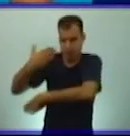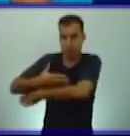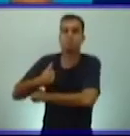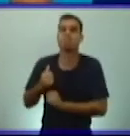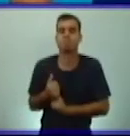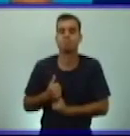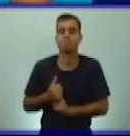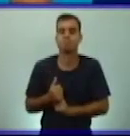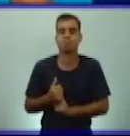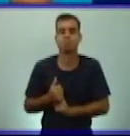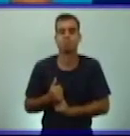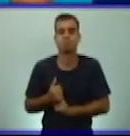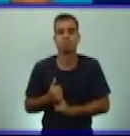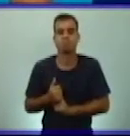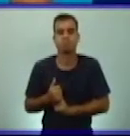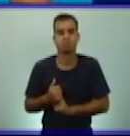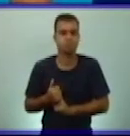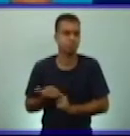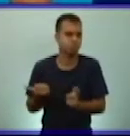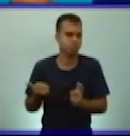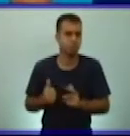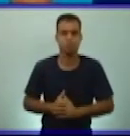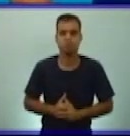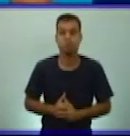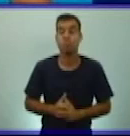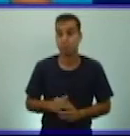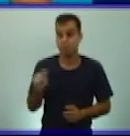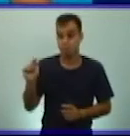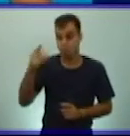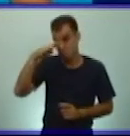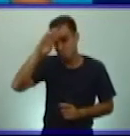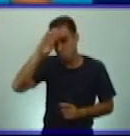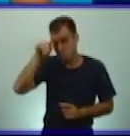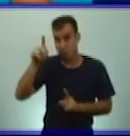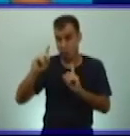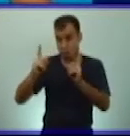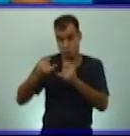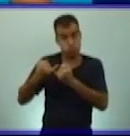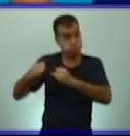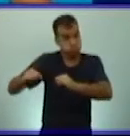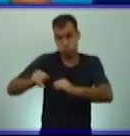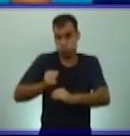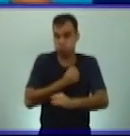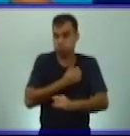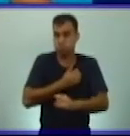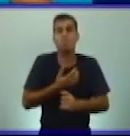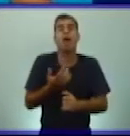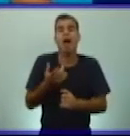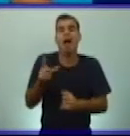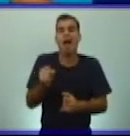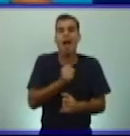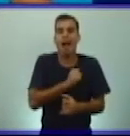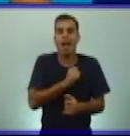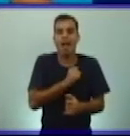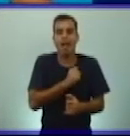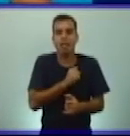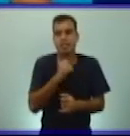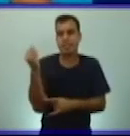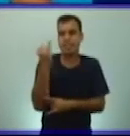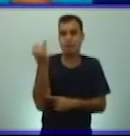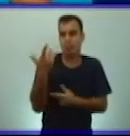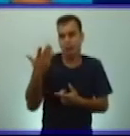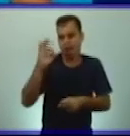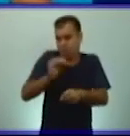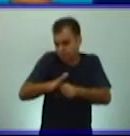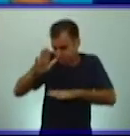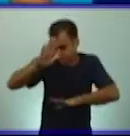un plano internacional no previsto. Cuba, en su política independiente, se situó a la vanguardia internacional, no solo por defender sus